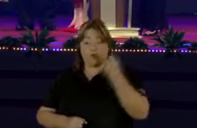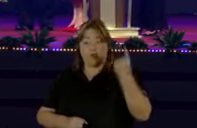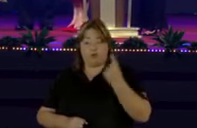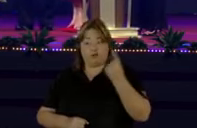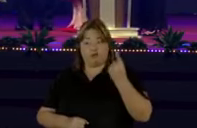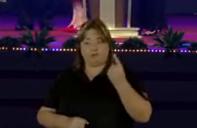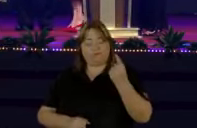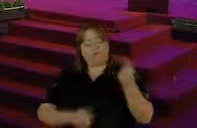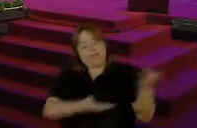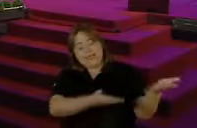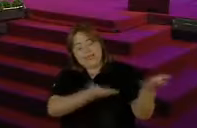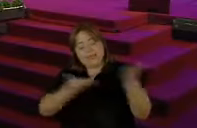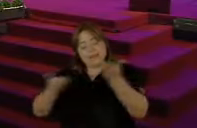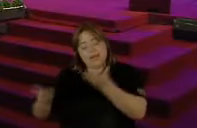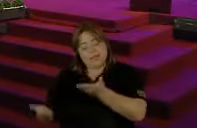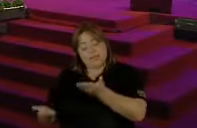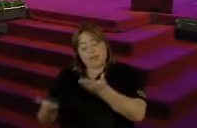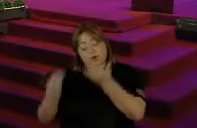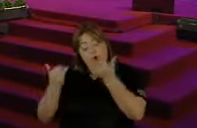no solamente en traer a Nicolás hoy,